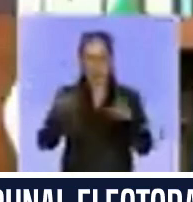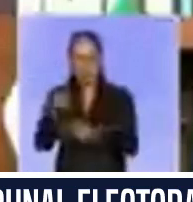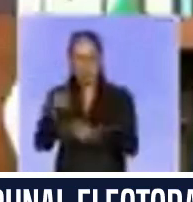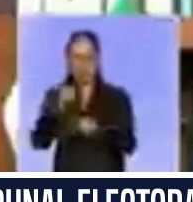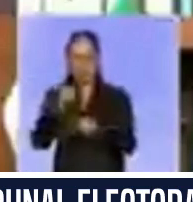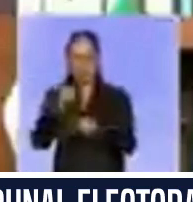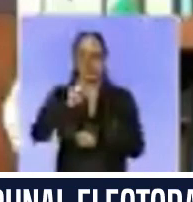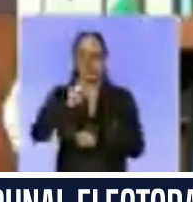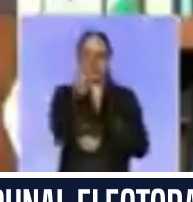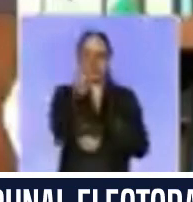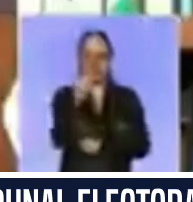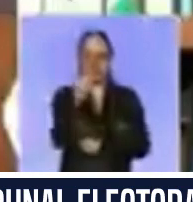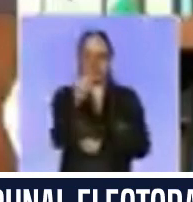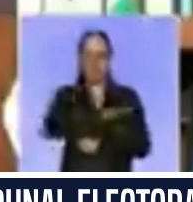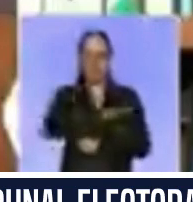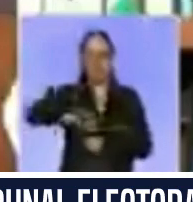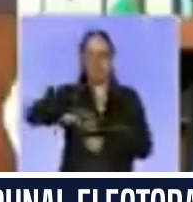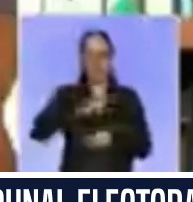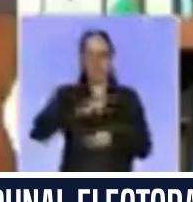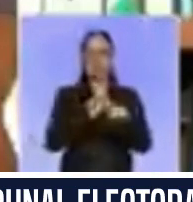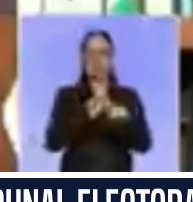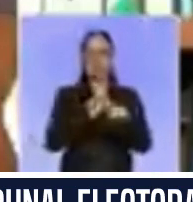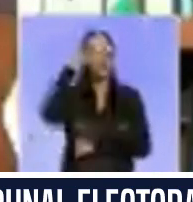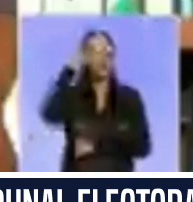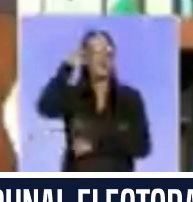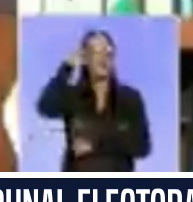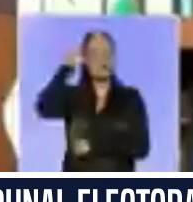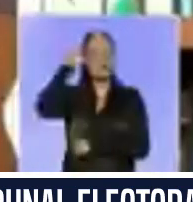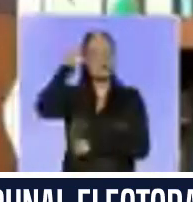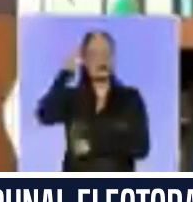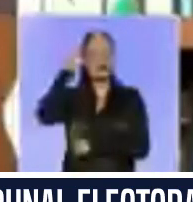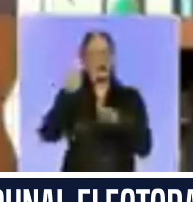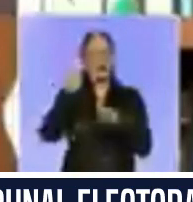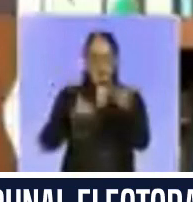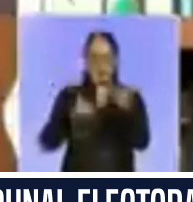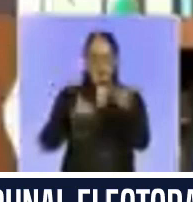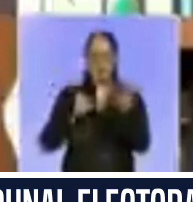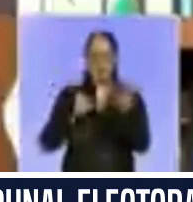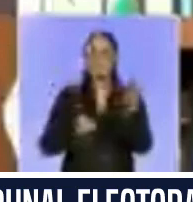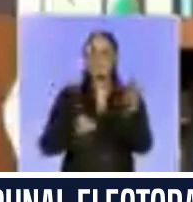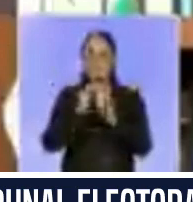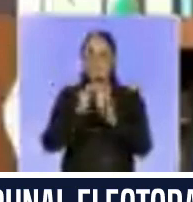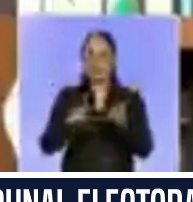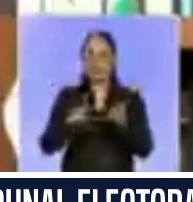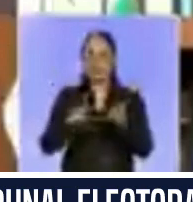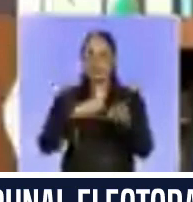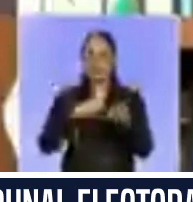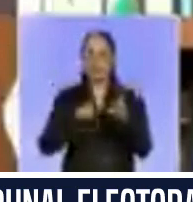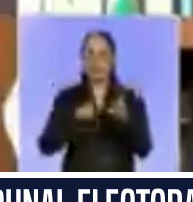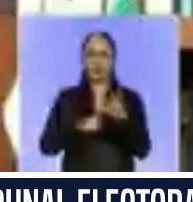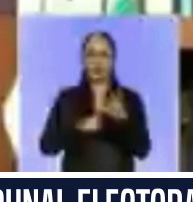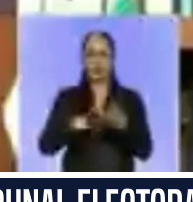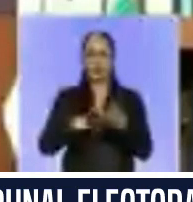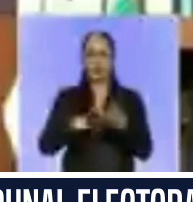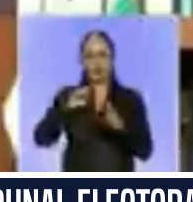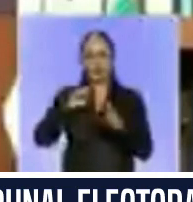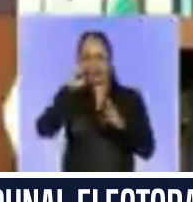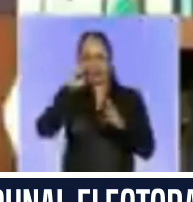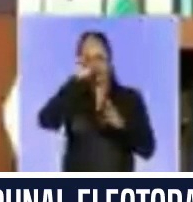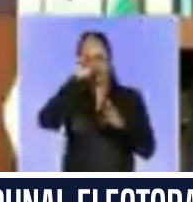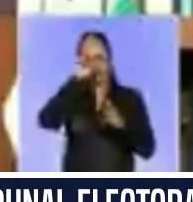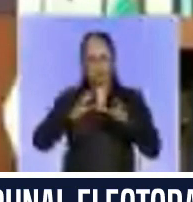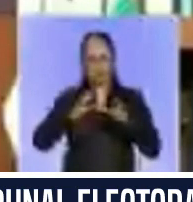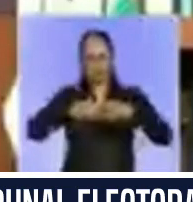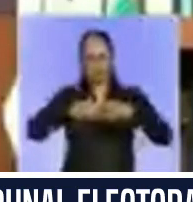distritos electorales locales del estado de Campeche en términos de la presente ejecutoria. Y cuarto, se vincula al Consejo General